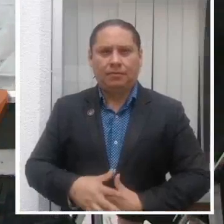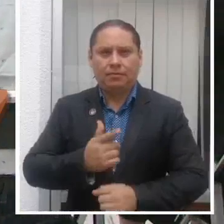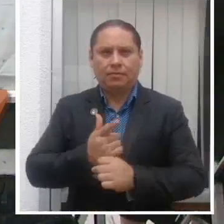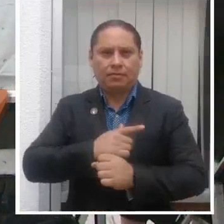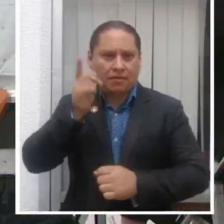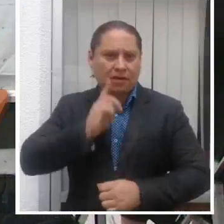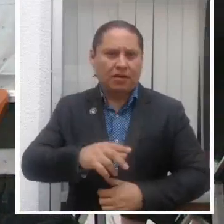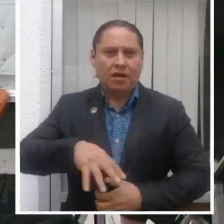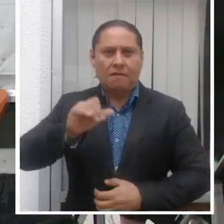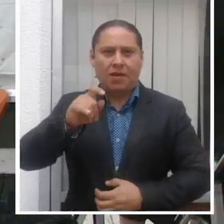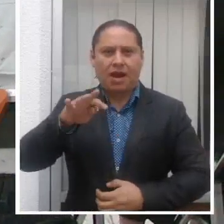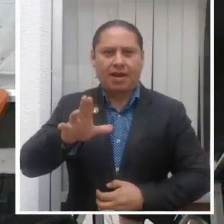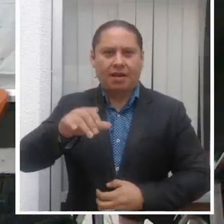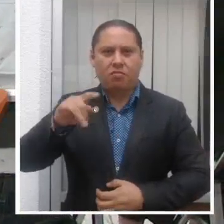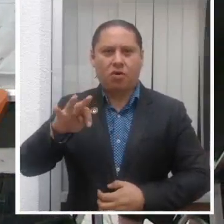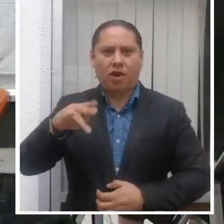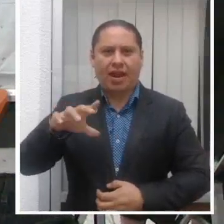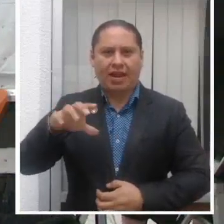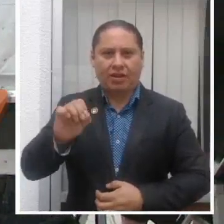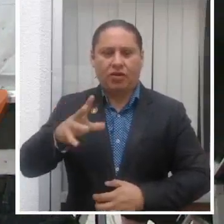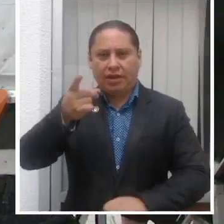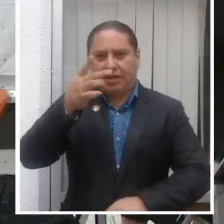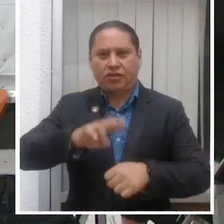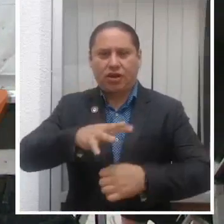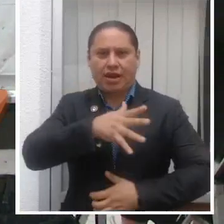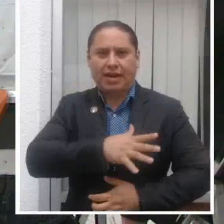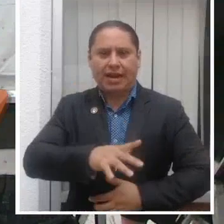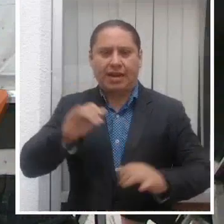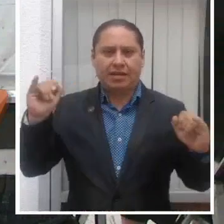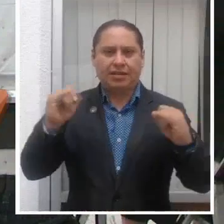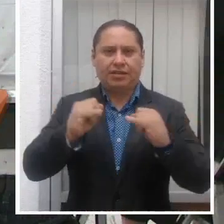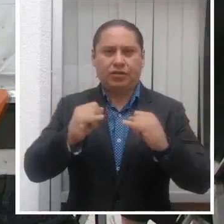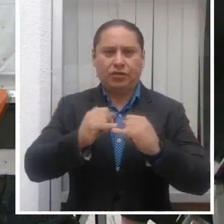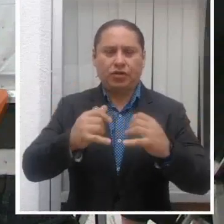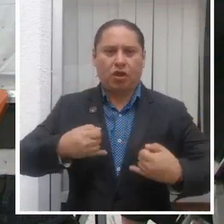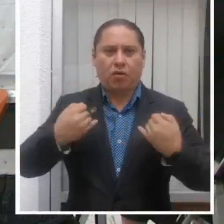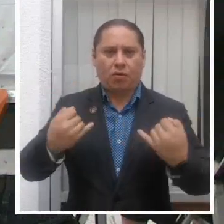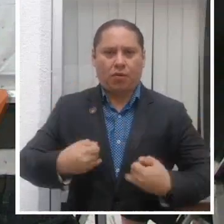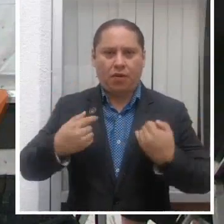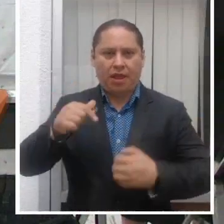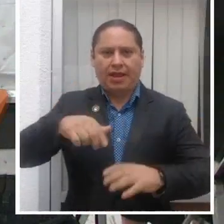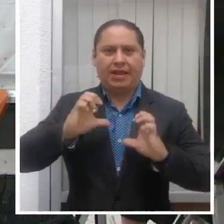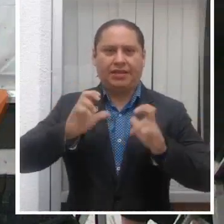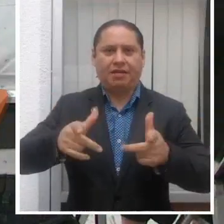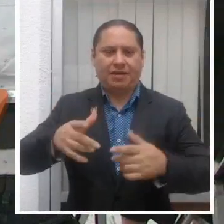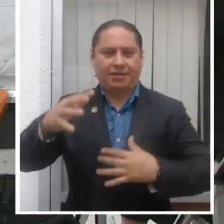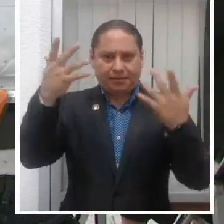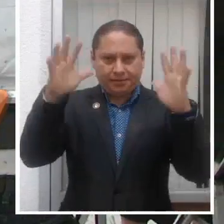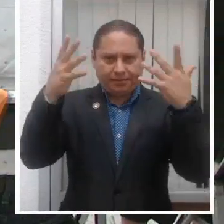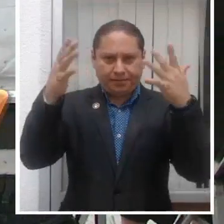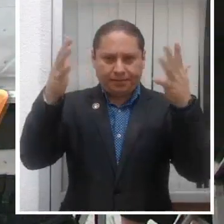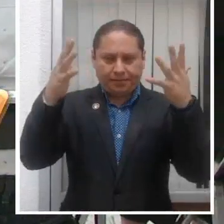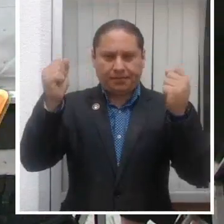Licenciada Getsemaní Moreno Martínez, Directora General del Instituto de la Juventud de Chiapas.